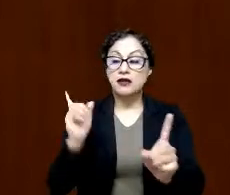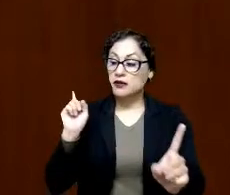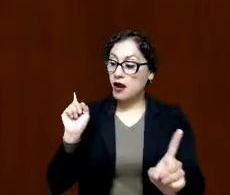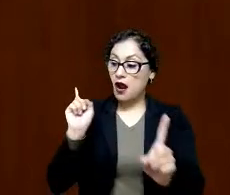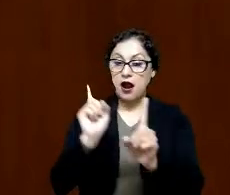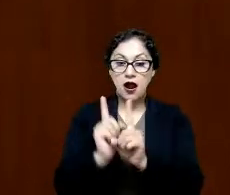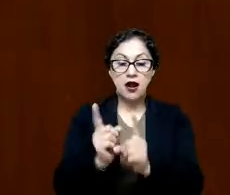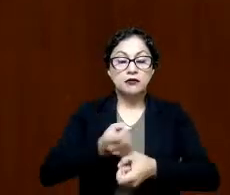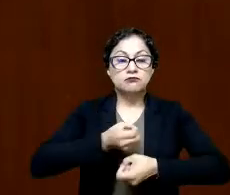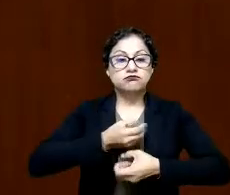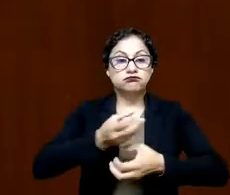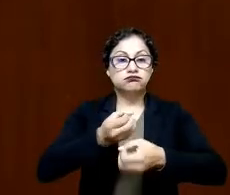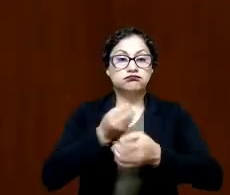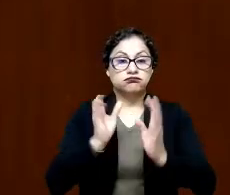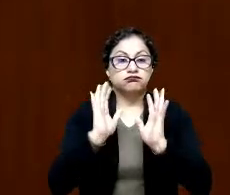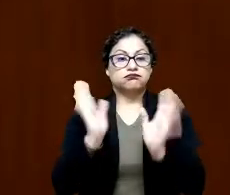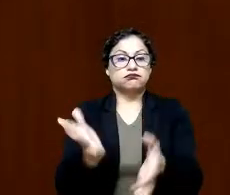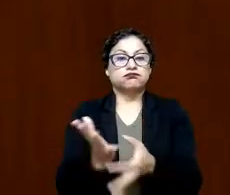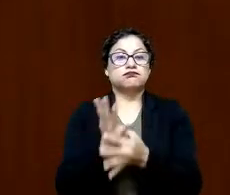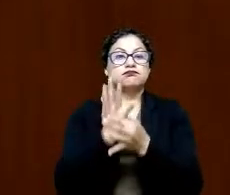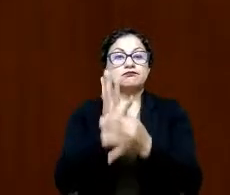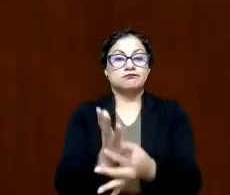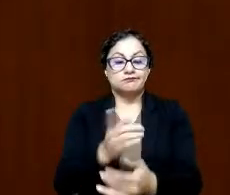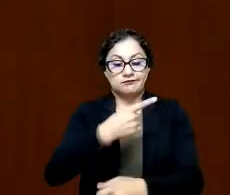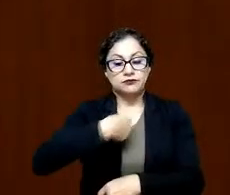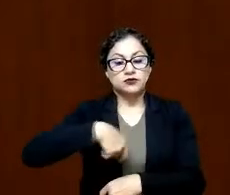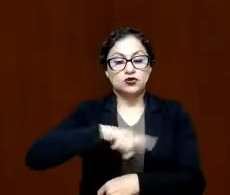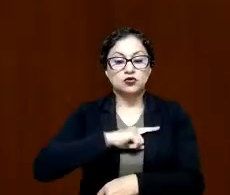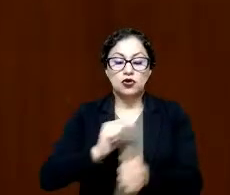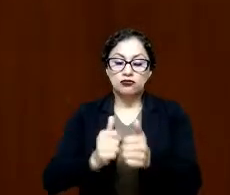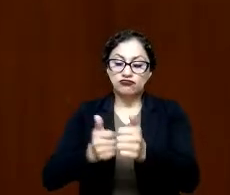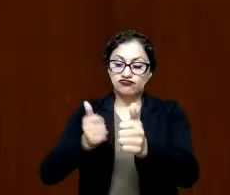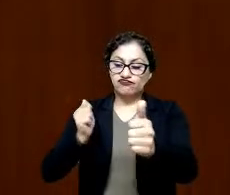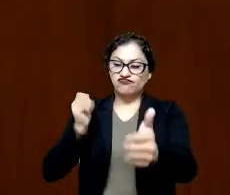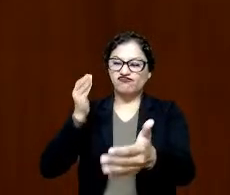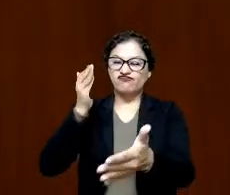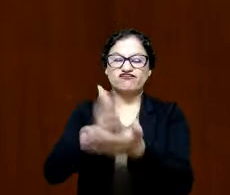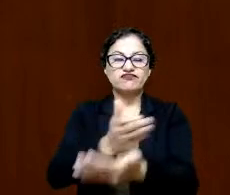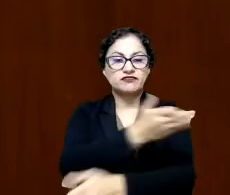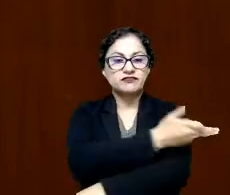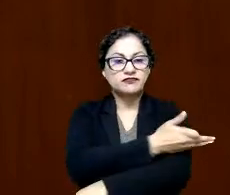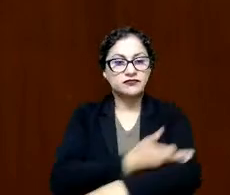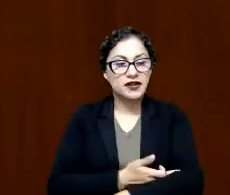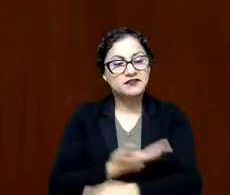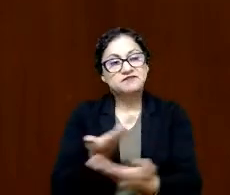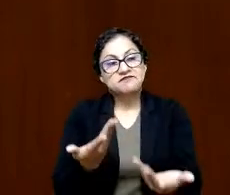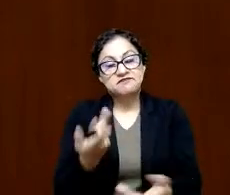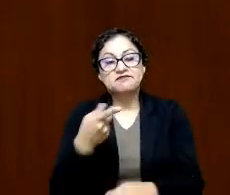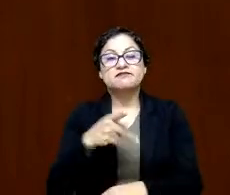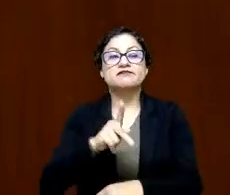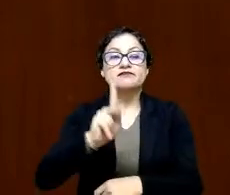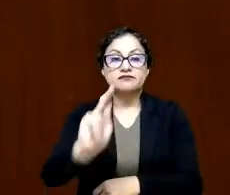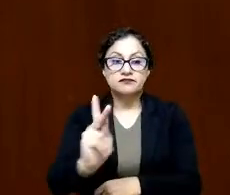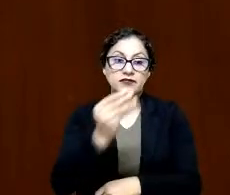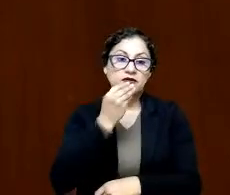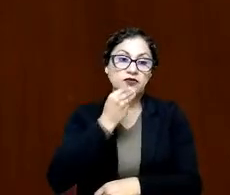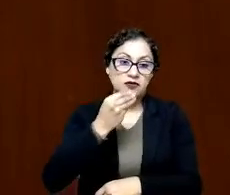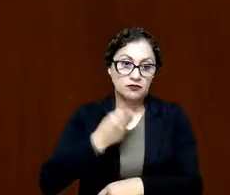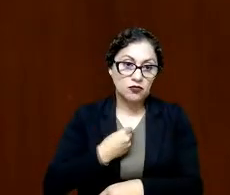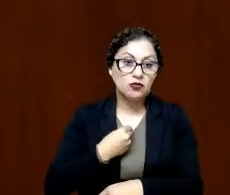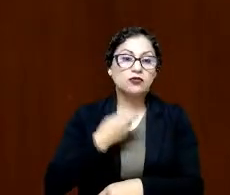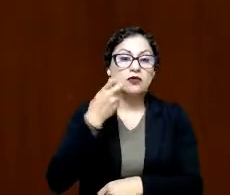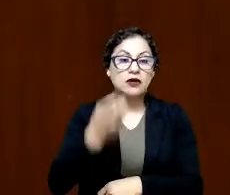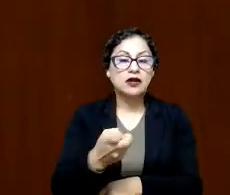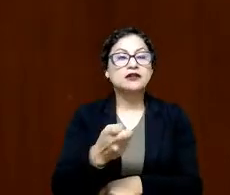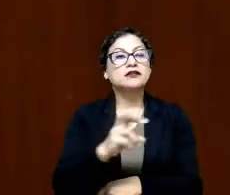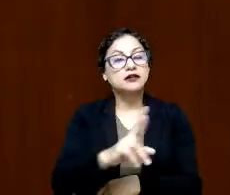antecedieron a la palabra, creo que llegamos tarde, pero lo mal haríamos en no reconocer que a pesar de que llegamos tarde, es un tema histórico.